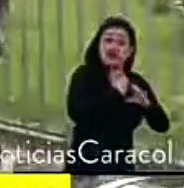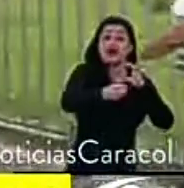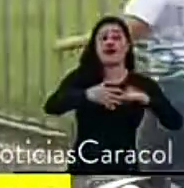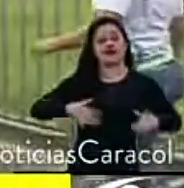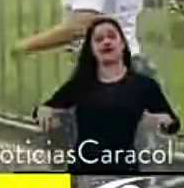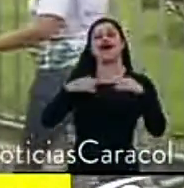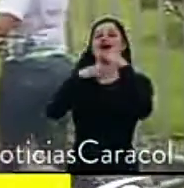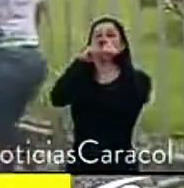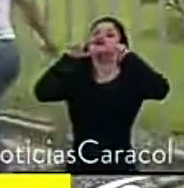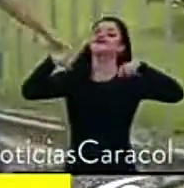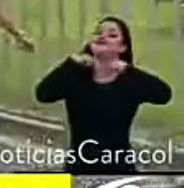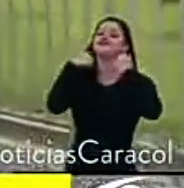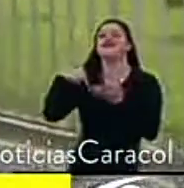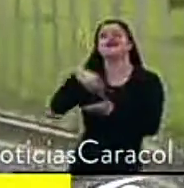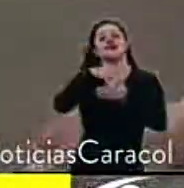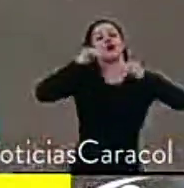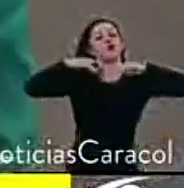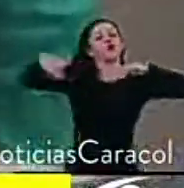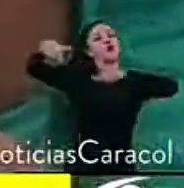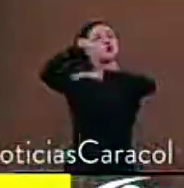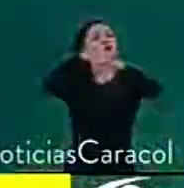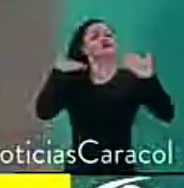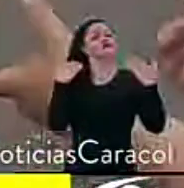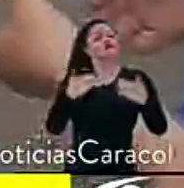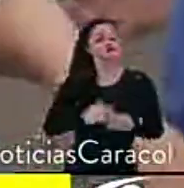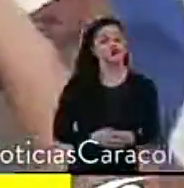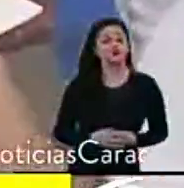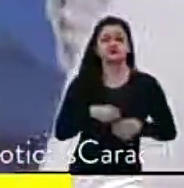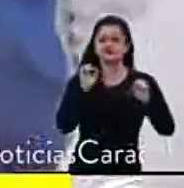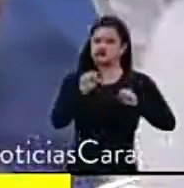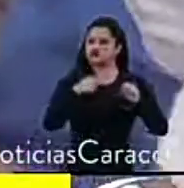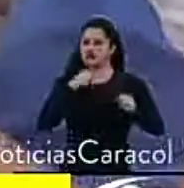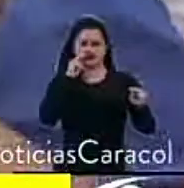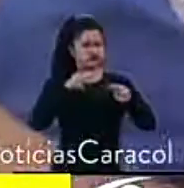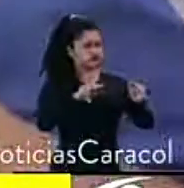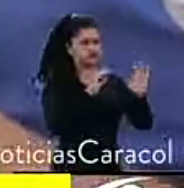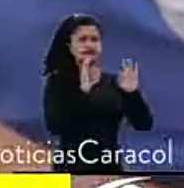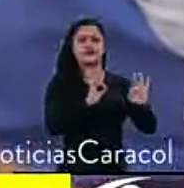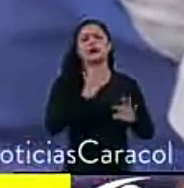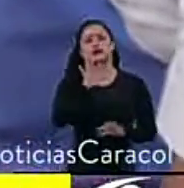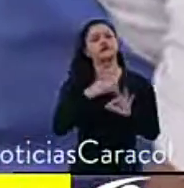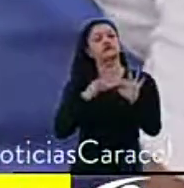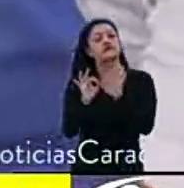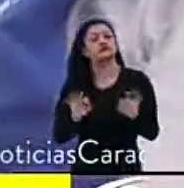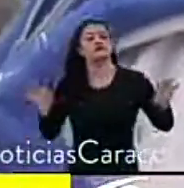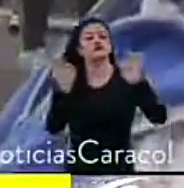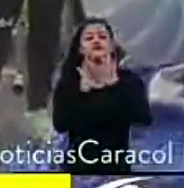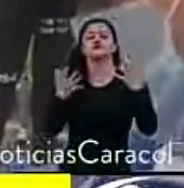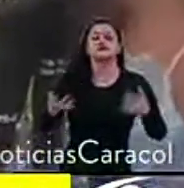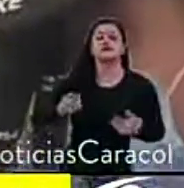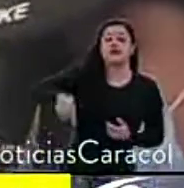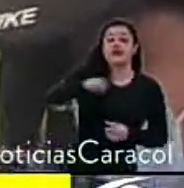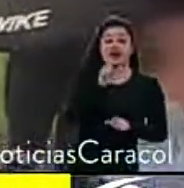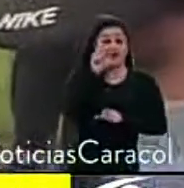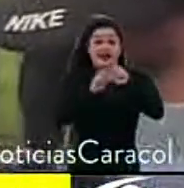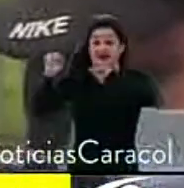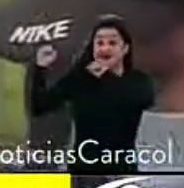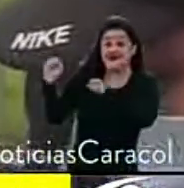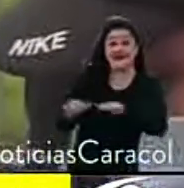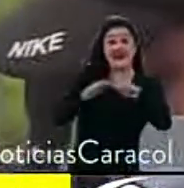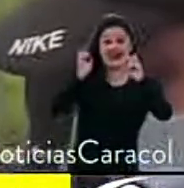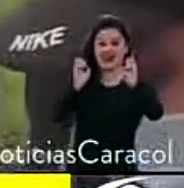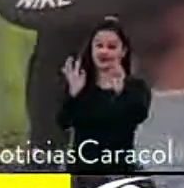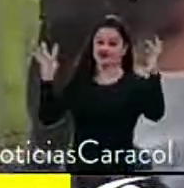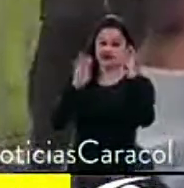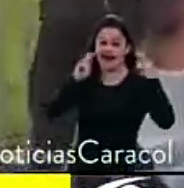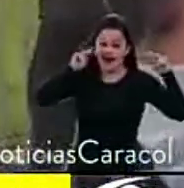perfección. Gracias. Y me parece que es muy importante porque pues hay mucha aglomeración de personas, entonces hay que tener todo eso en cuenta para estar al